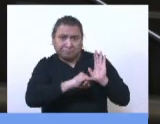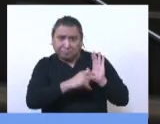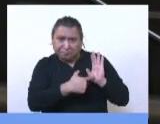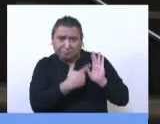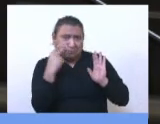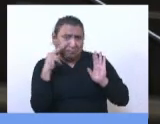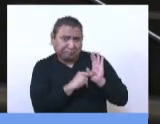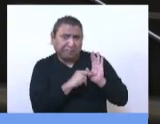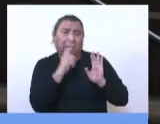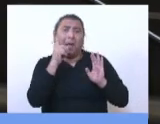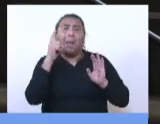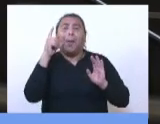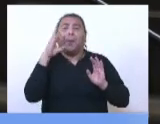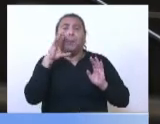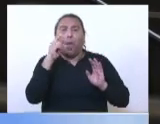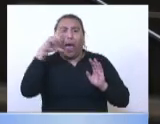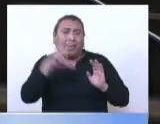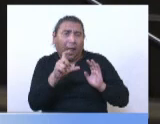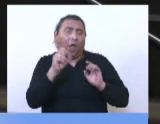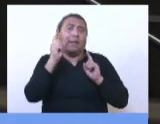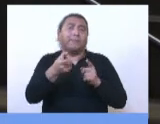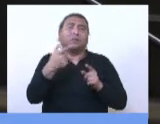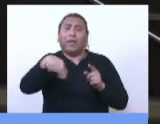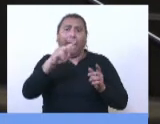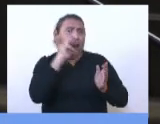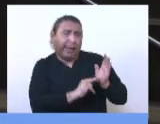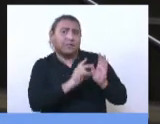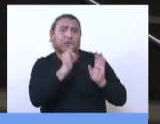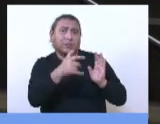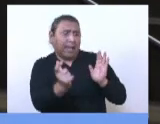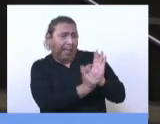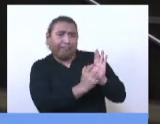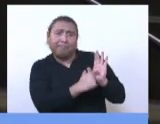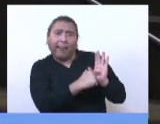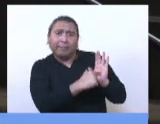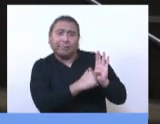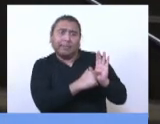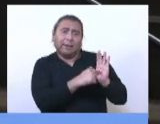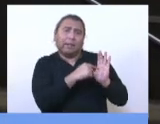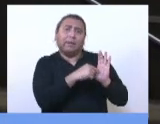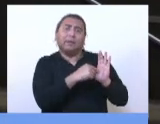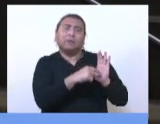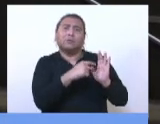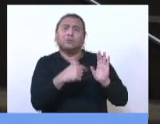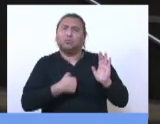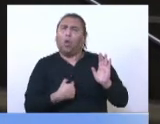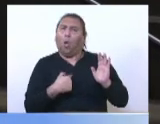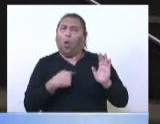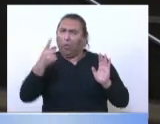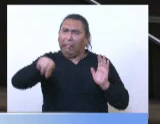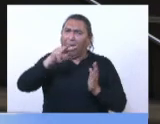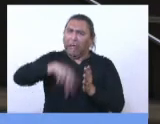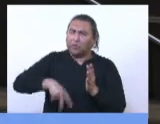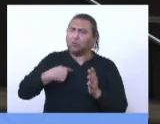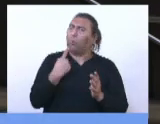en bioetanol dice el 50 esa parte que la que dice la sangre que yo tengo no realmente